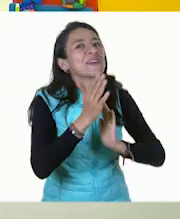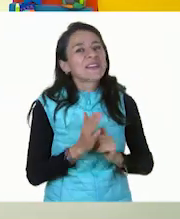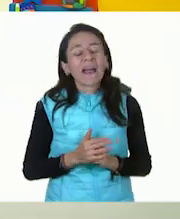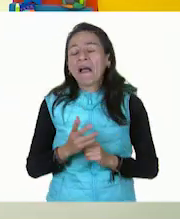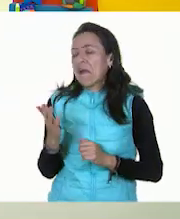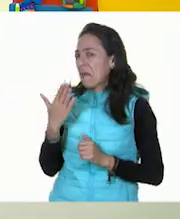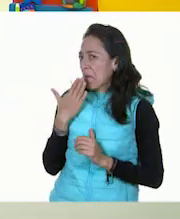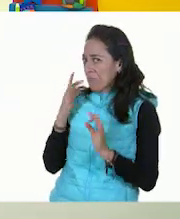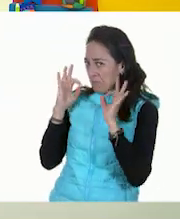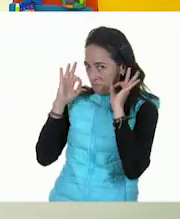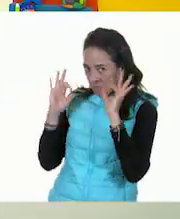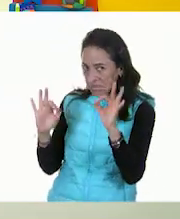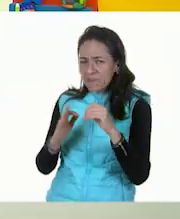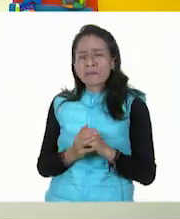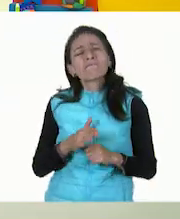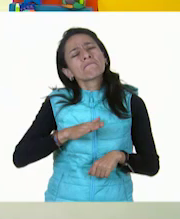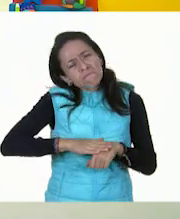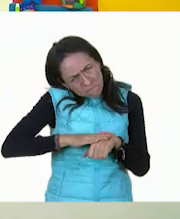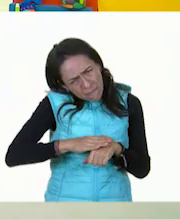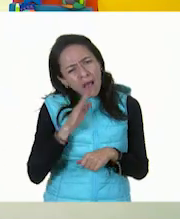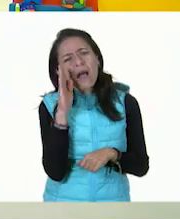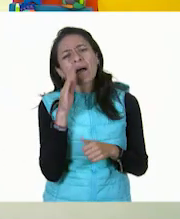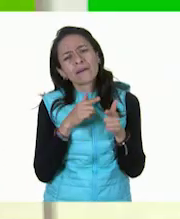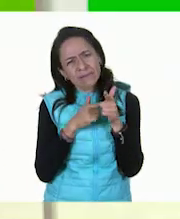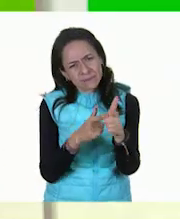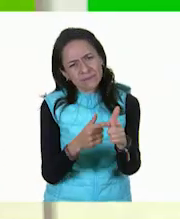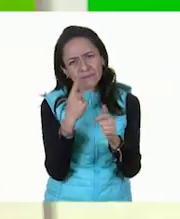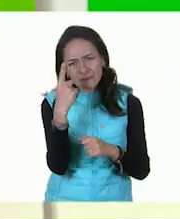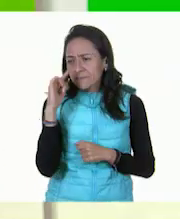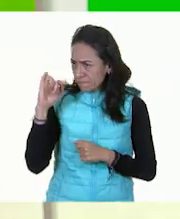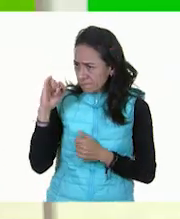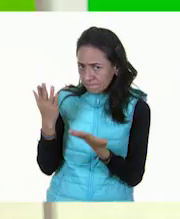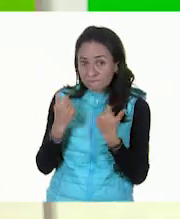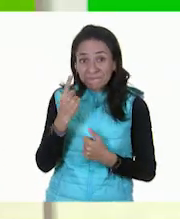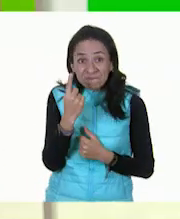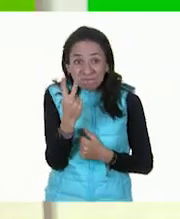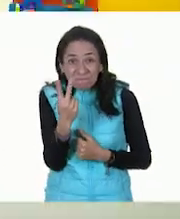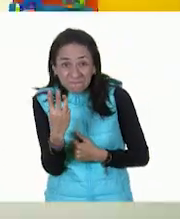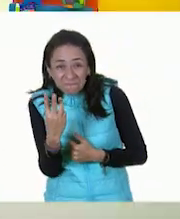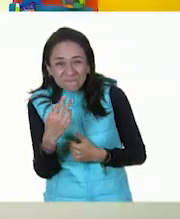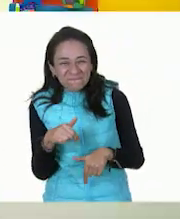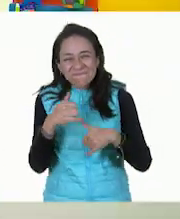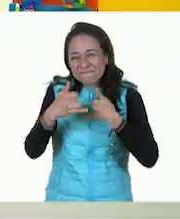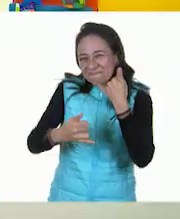¡Excelente! Uno más. Muy bien, sí. Una, dos, tres.